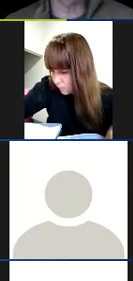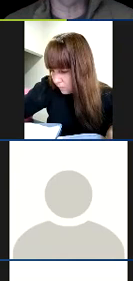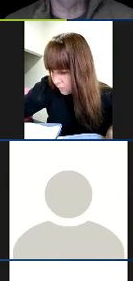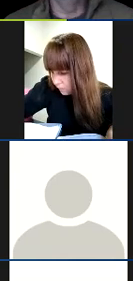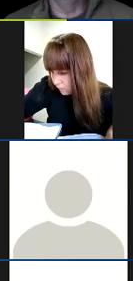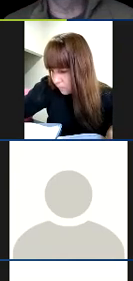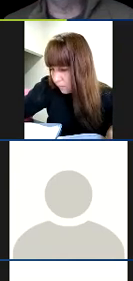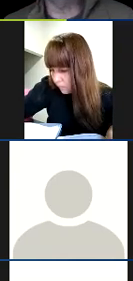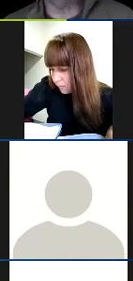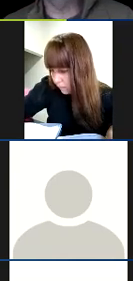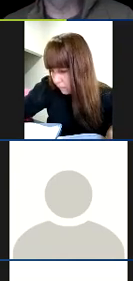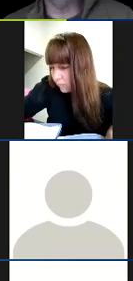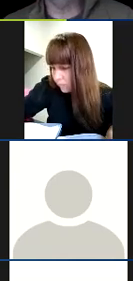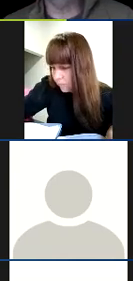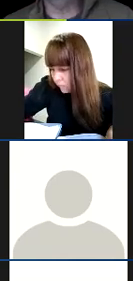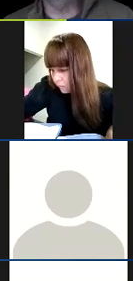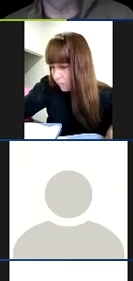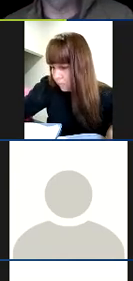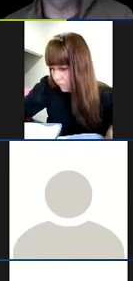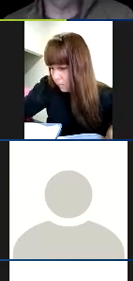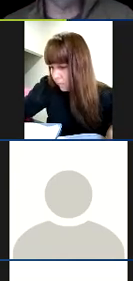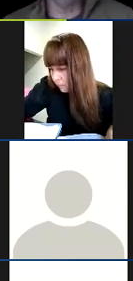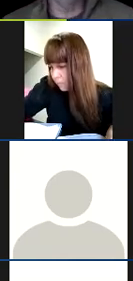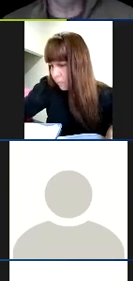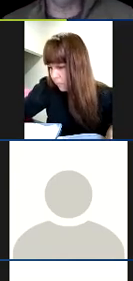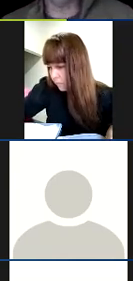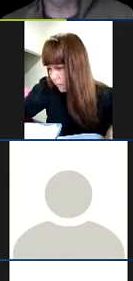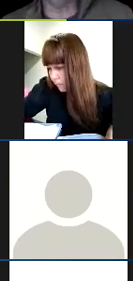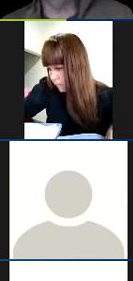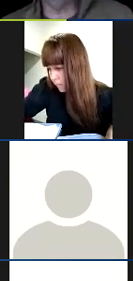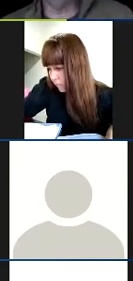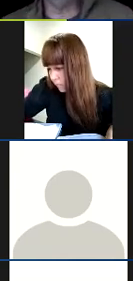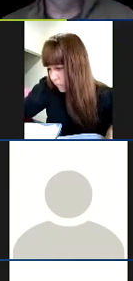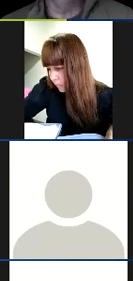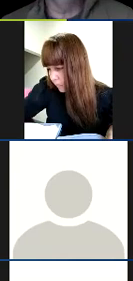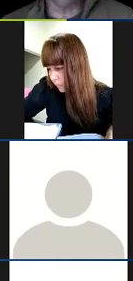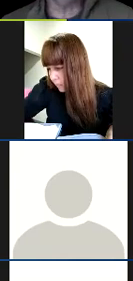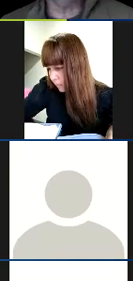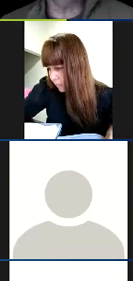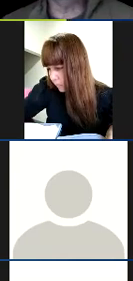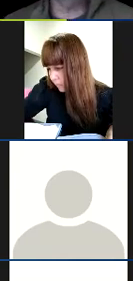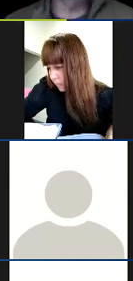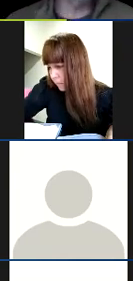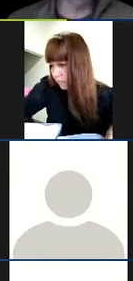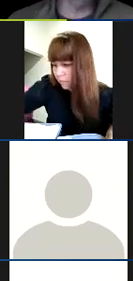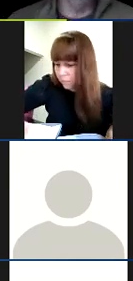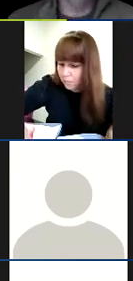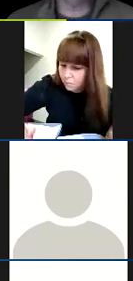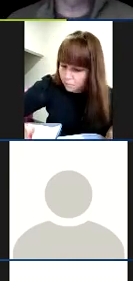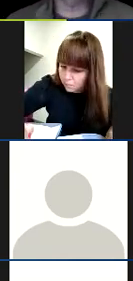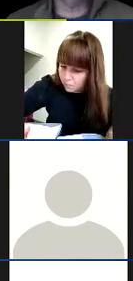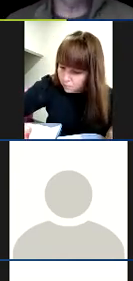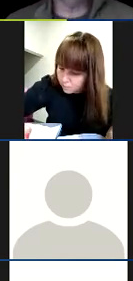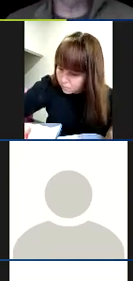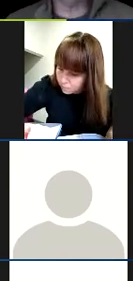del 30%, me voy a llevar el 30% de los beneficios, pero no necesariamente debe sujetarse a esta regla.